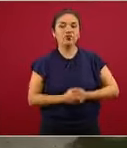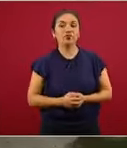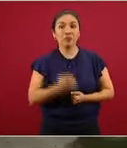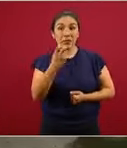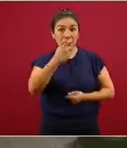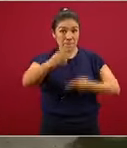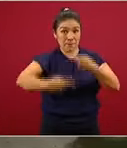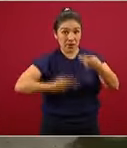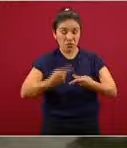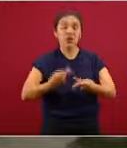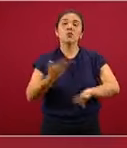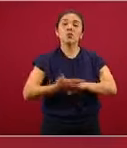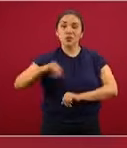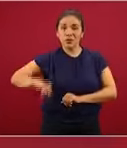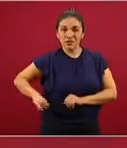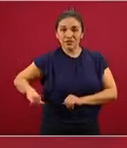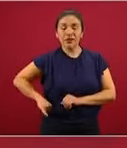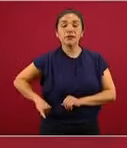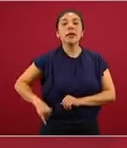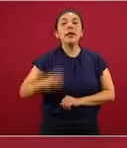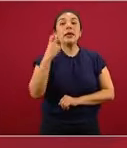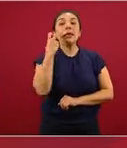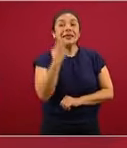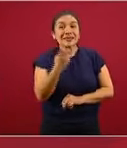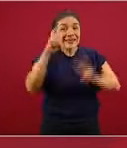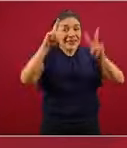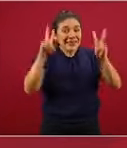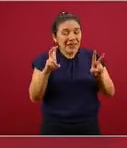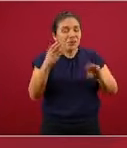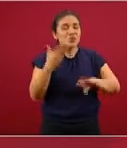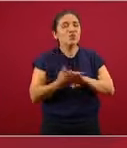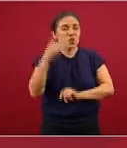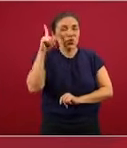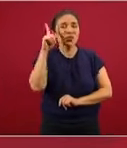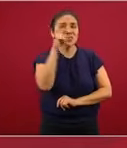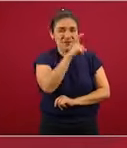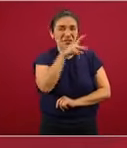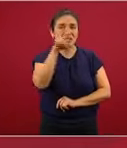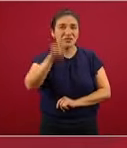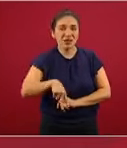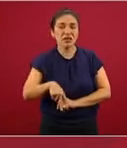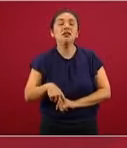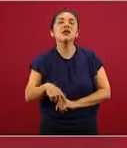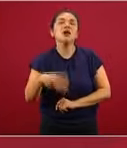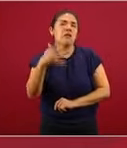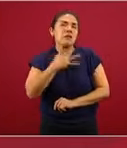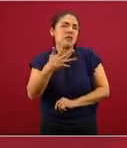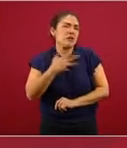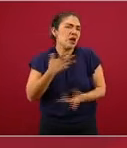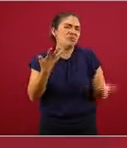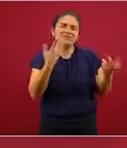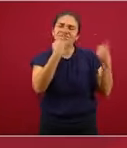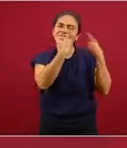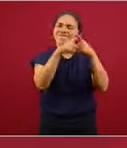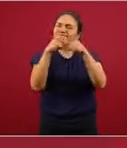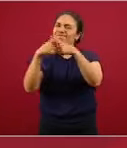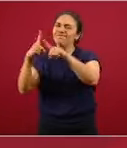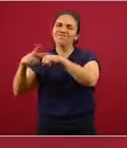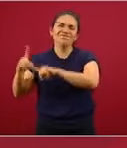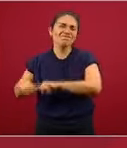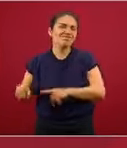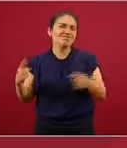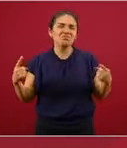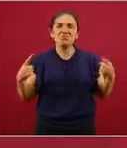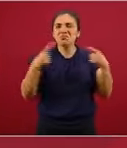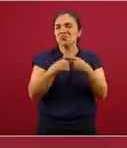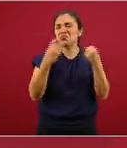una pregunta interesante. Es un fenómeno complejo porque hay diversidades, o digamos